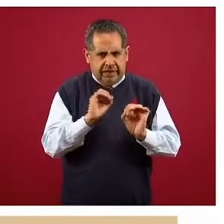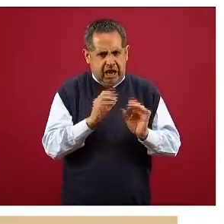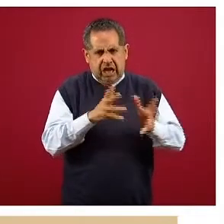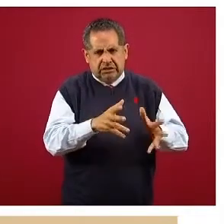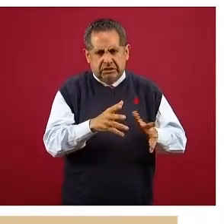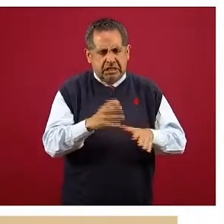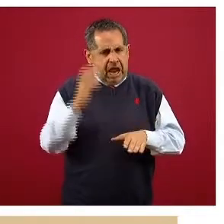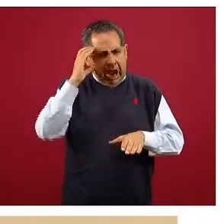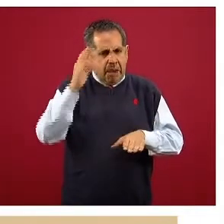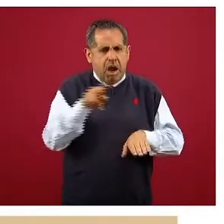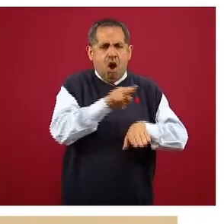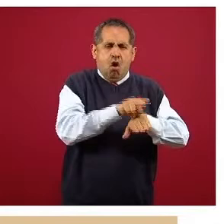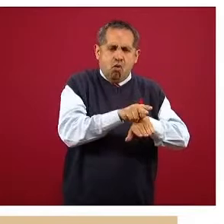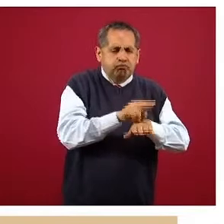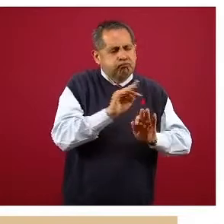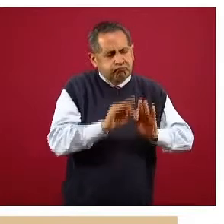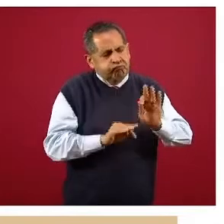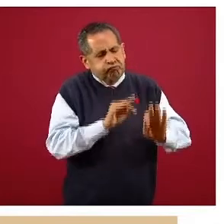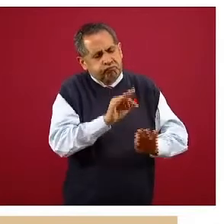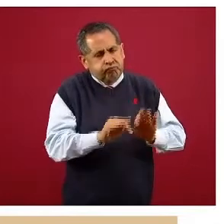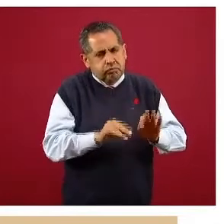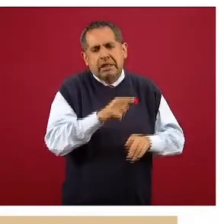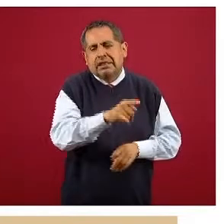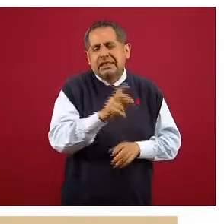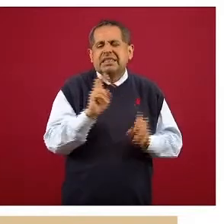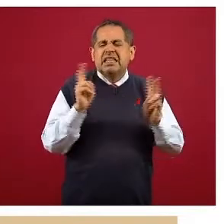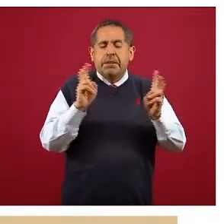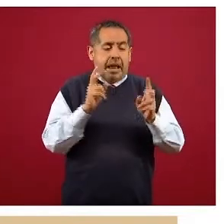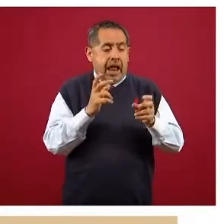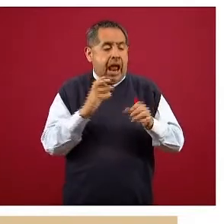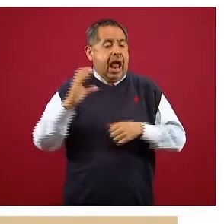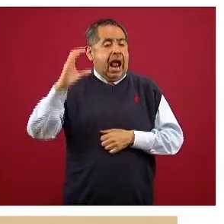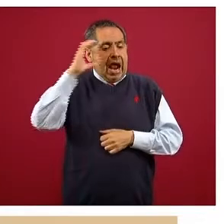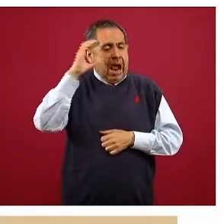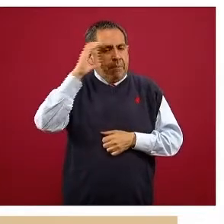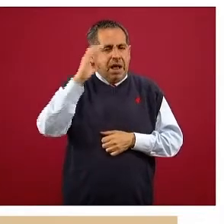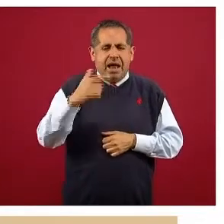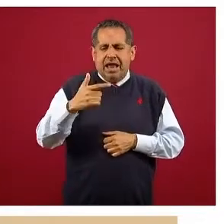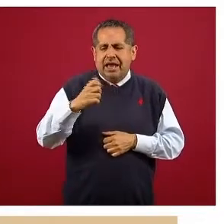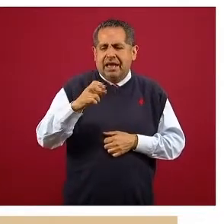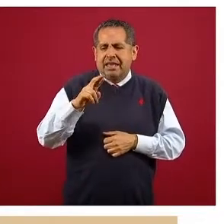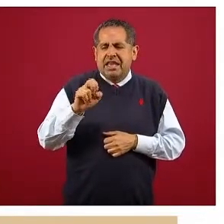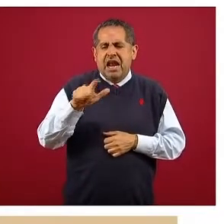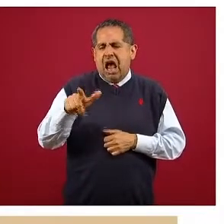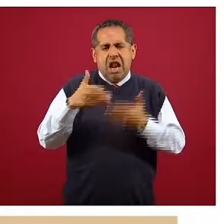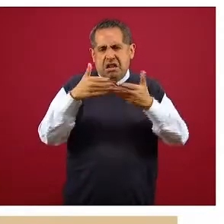su respiración, por eso les llamamos camas de hospitalización general.